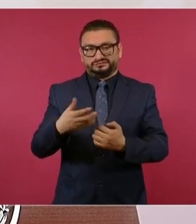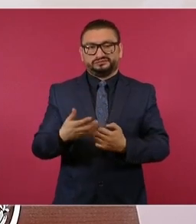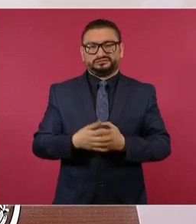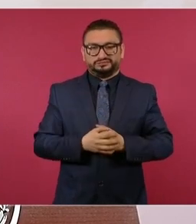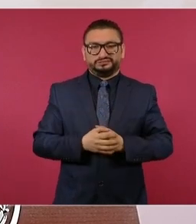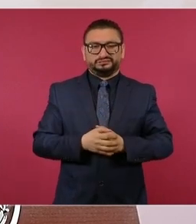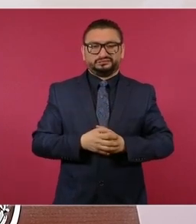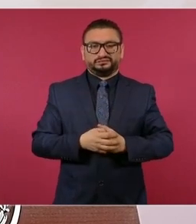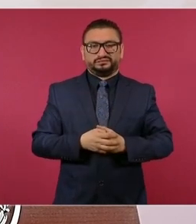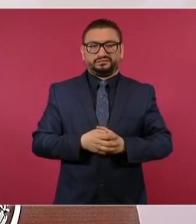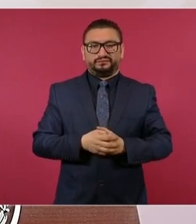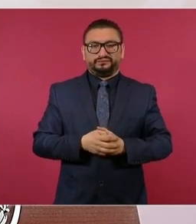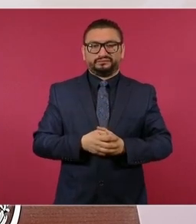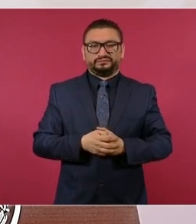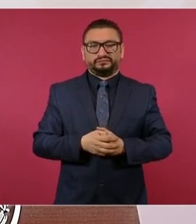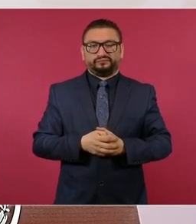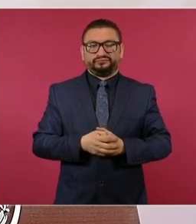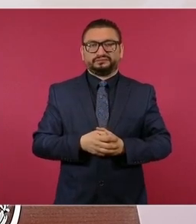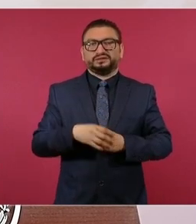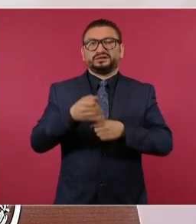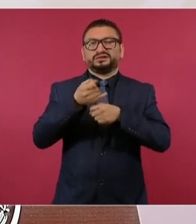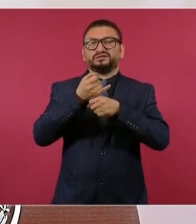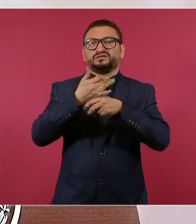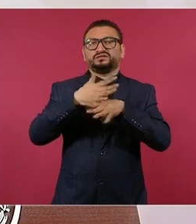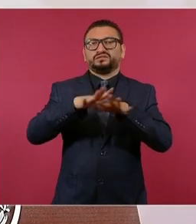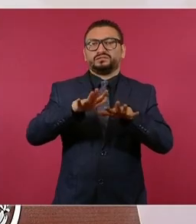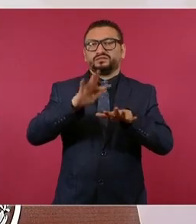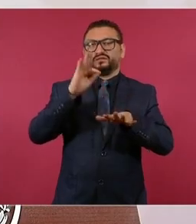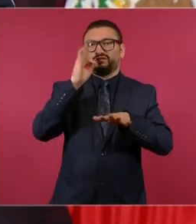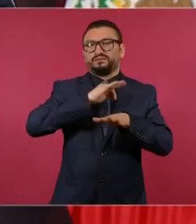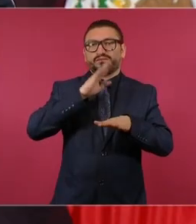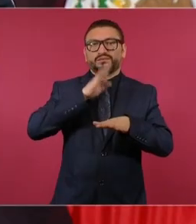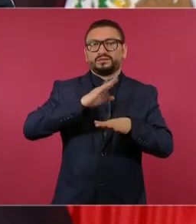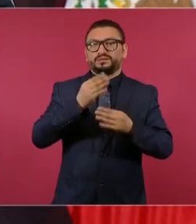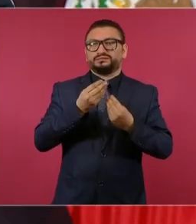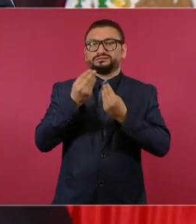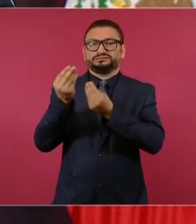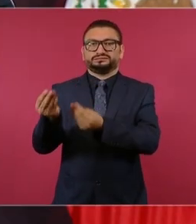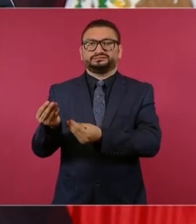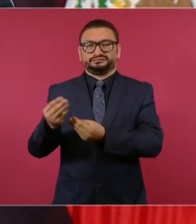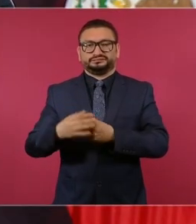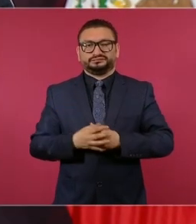le habían pasado información falsa,